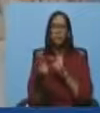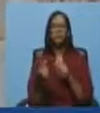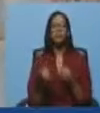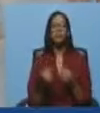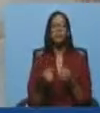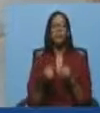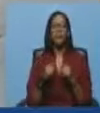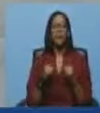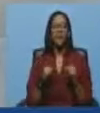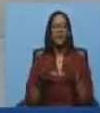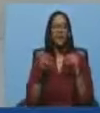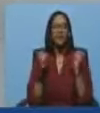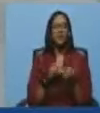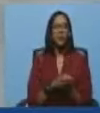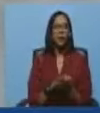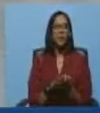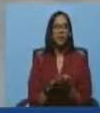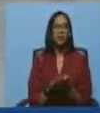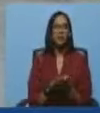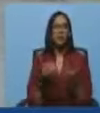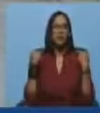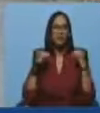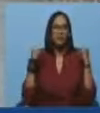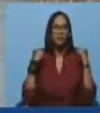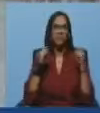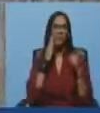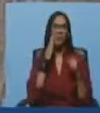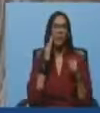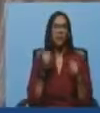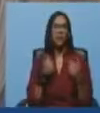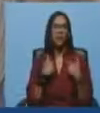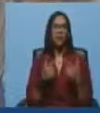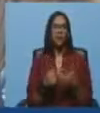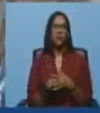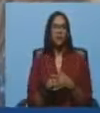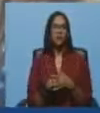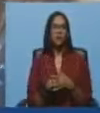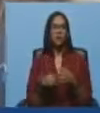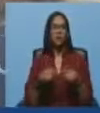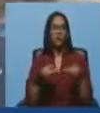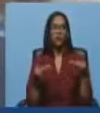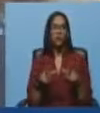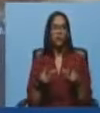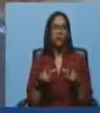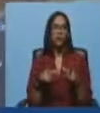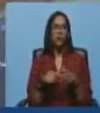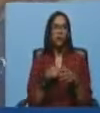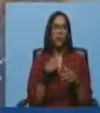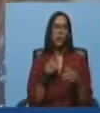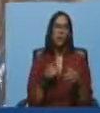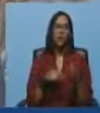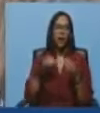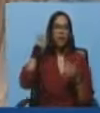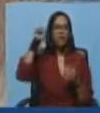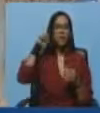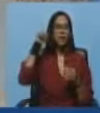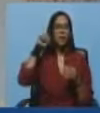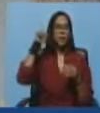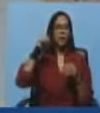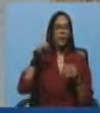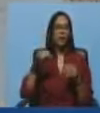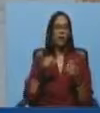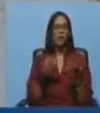es que comprendan lo que sucede. Yo me acuerdo de un ejercicio que hacía mi mamá conmigo en otra época, en otro contexto, que me llevaba para el cine a ver las películas de